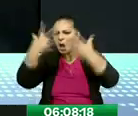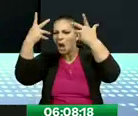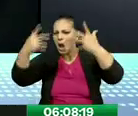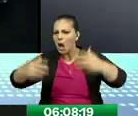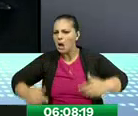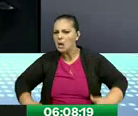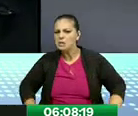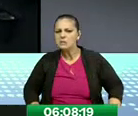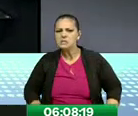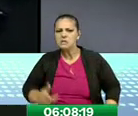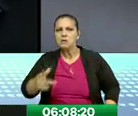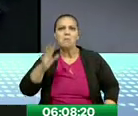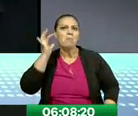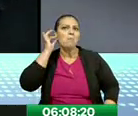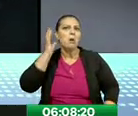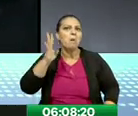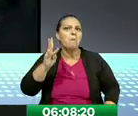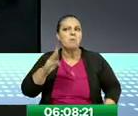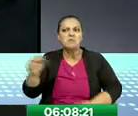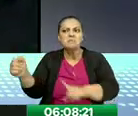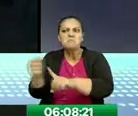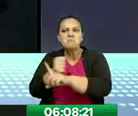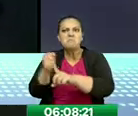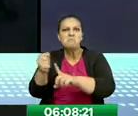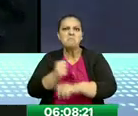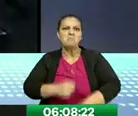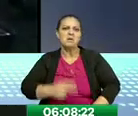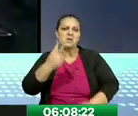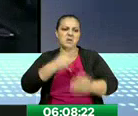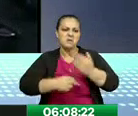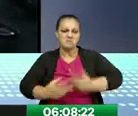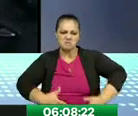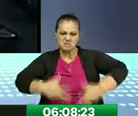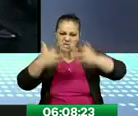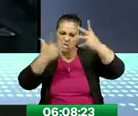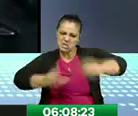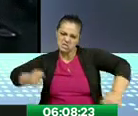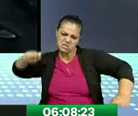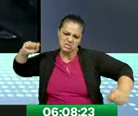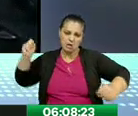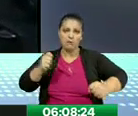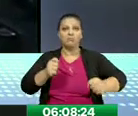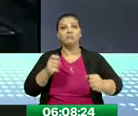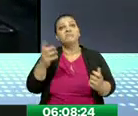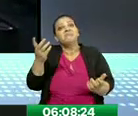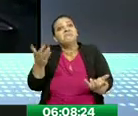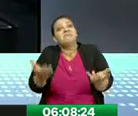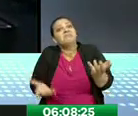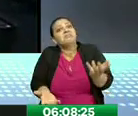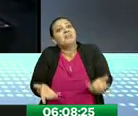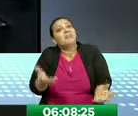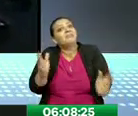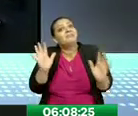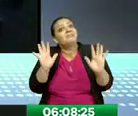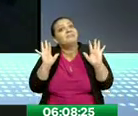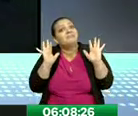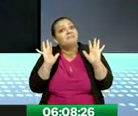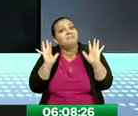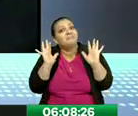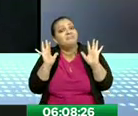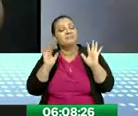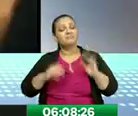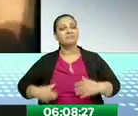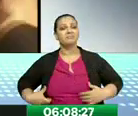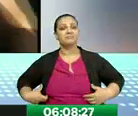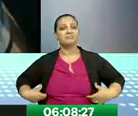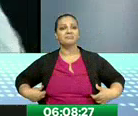de lo que está en su hogar, o lo que se da en su hogar, lo que se da con sus familiares, ¿no? Si es que tiene la esposa, digo, no sé.